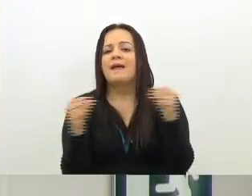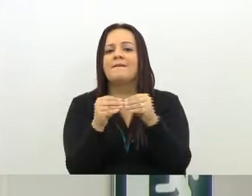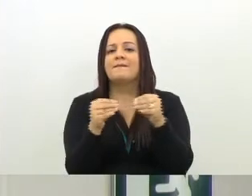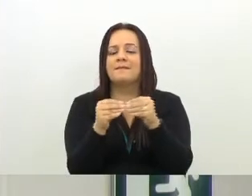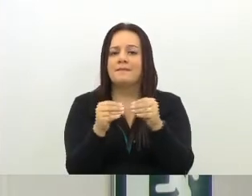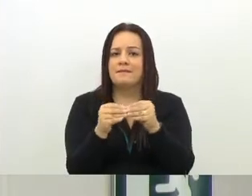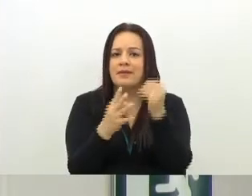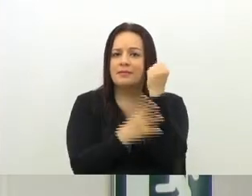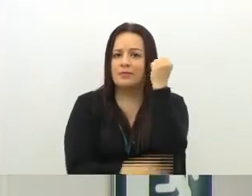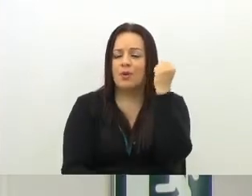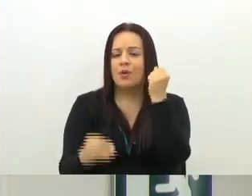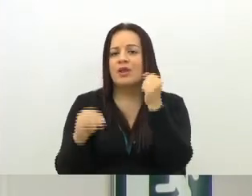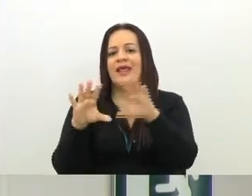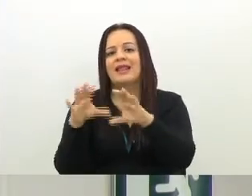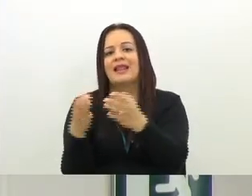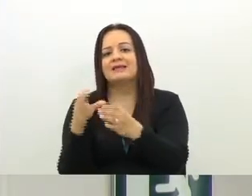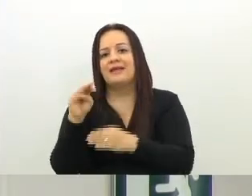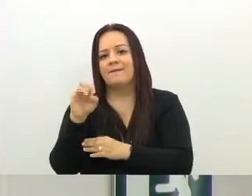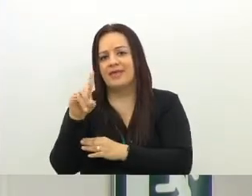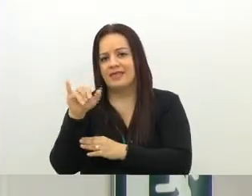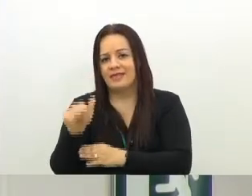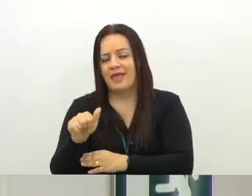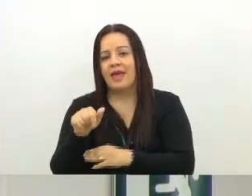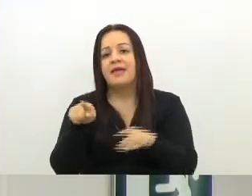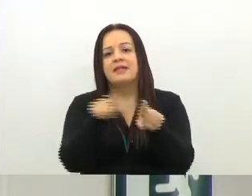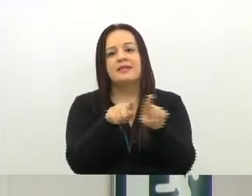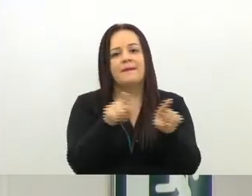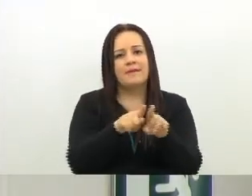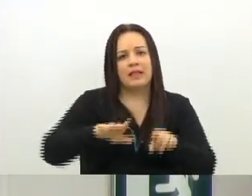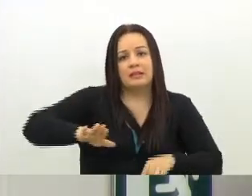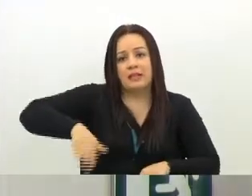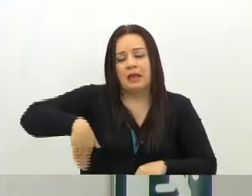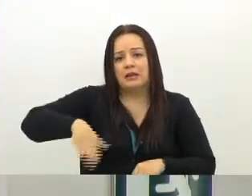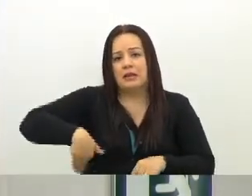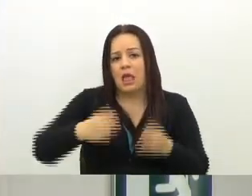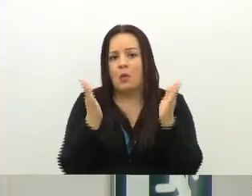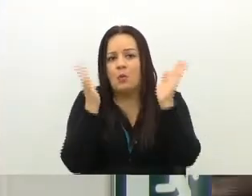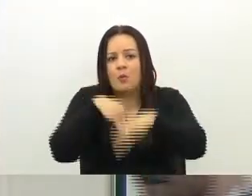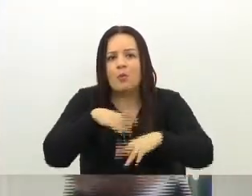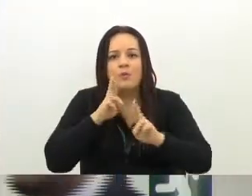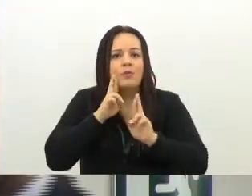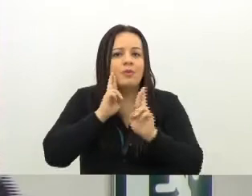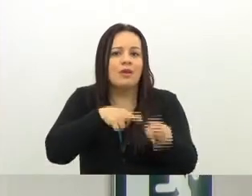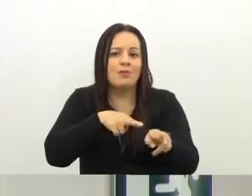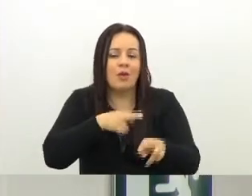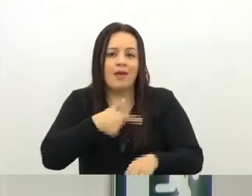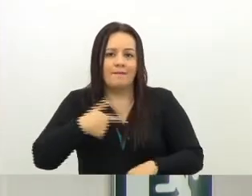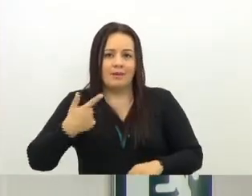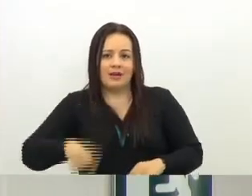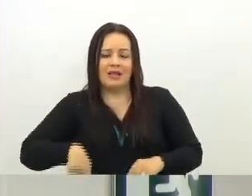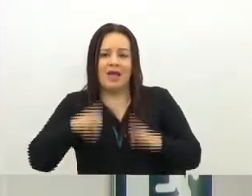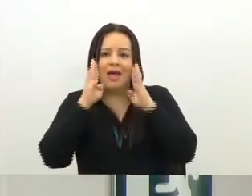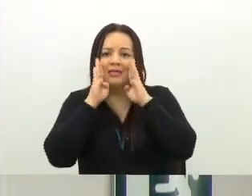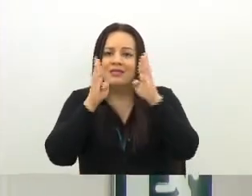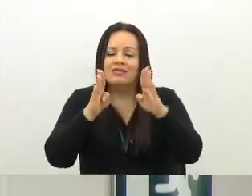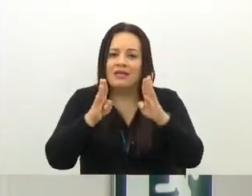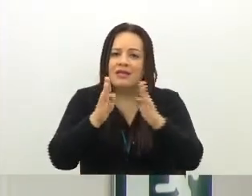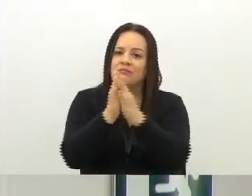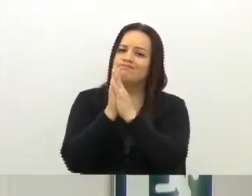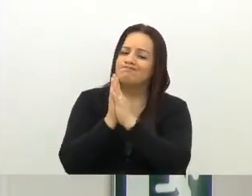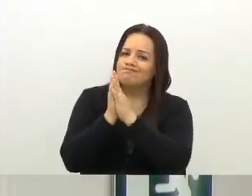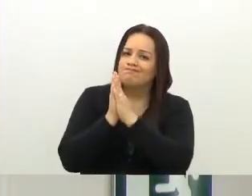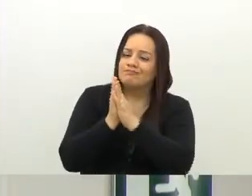media. Segundo, a la tardía y ausente respuesta del presidente a atender el clamor del